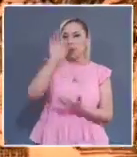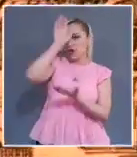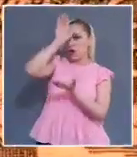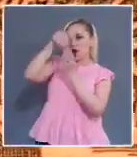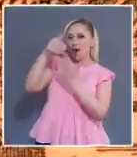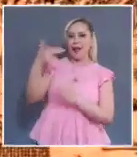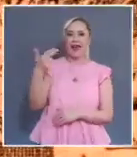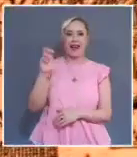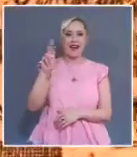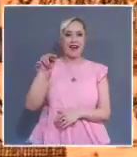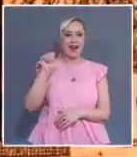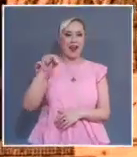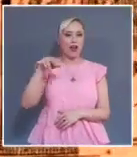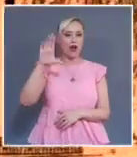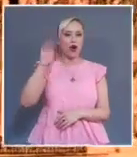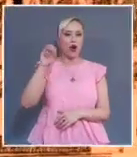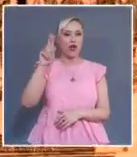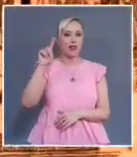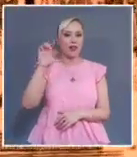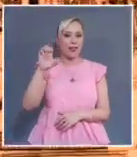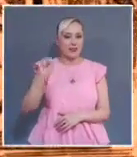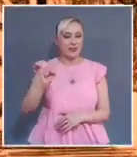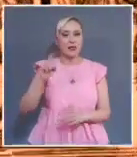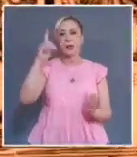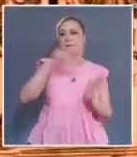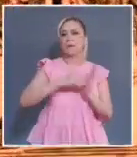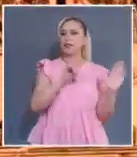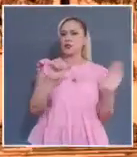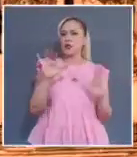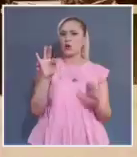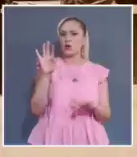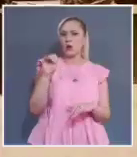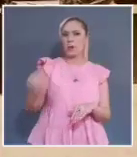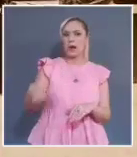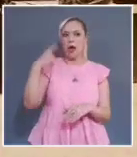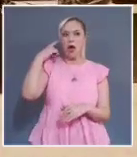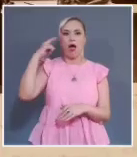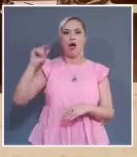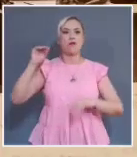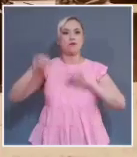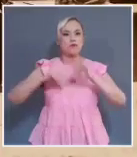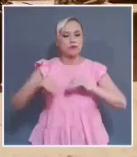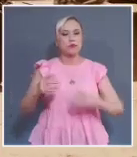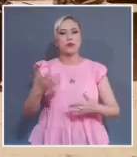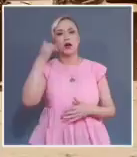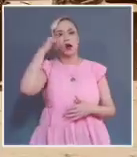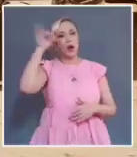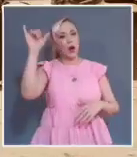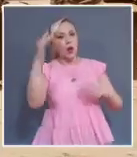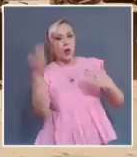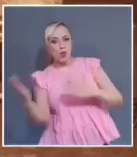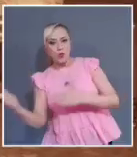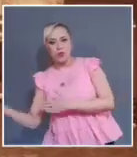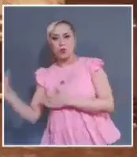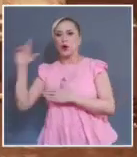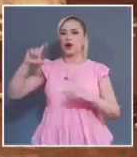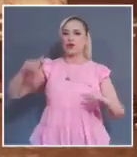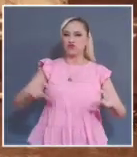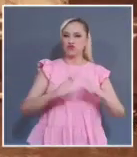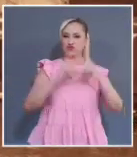virreinato en 1649. Corridas de toros, peleas de gallos y un bazar en la época porfirista.